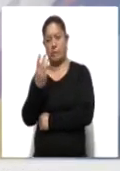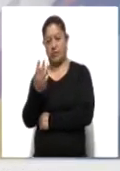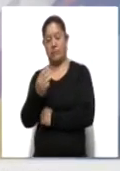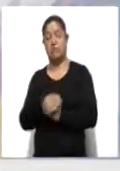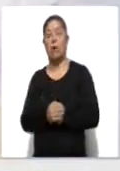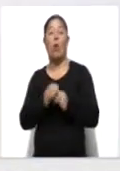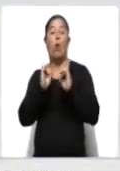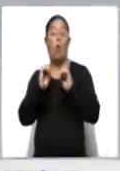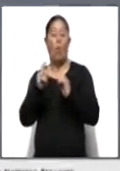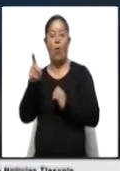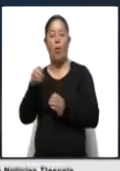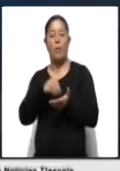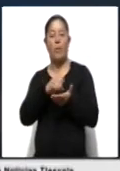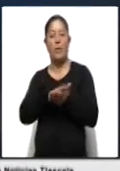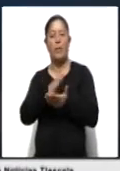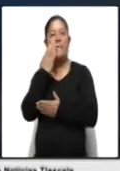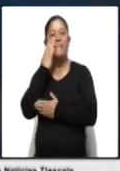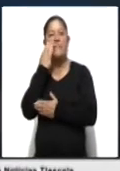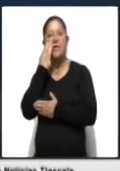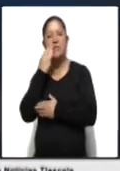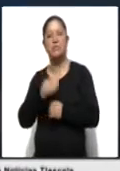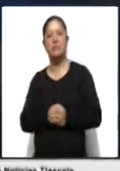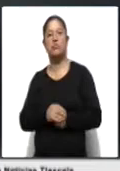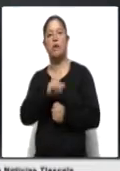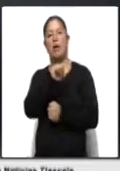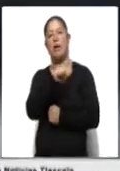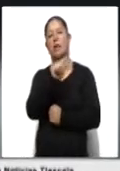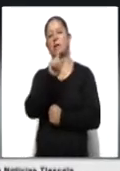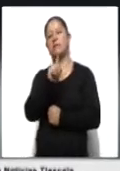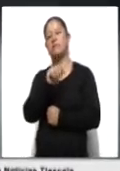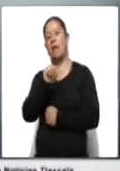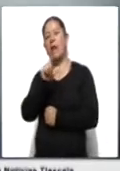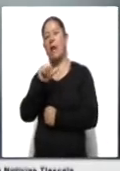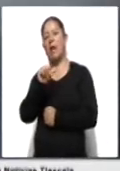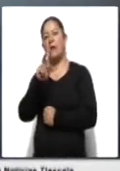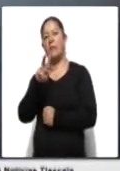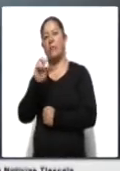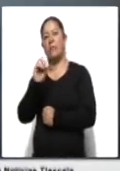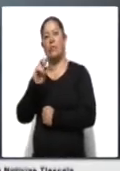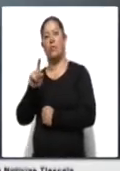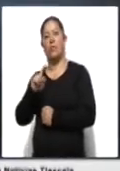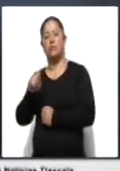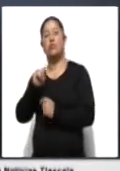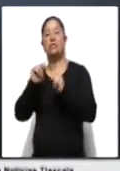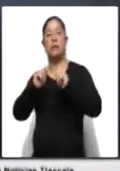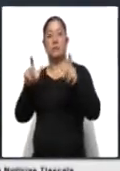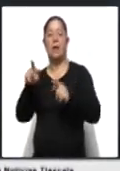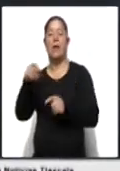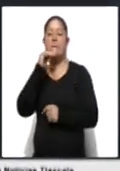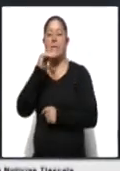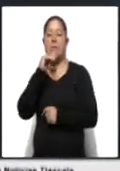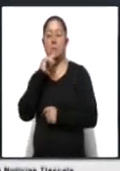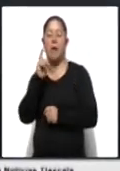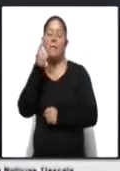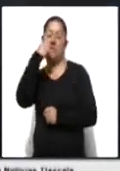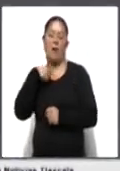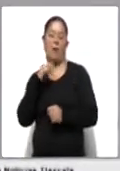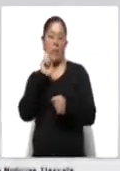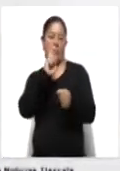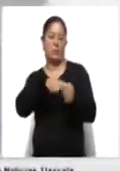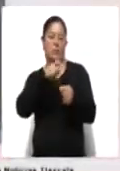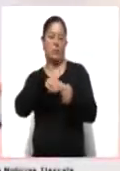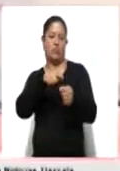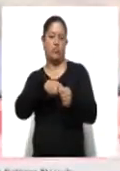246-46-424-93 o consultar la página de Facebook Alza la Voz Tlaxcala, en donde pueden enviar mensajes para integrarse a estos servicios